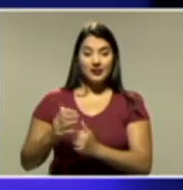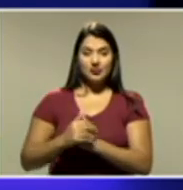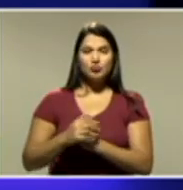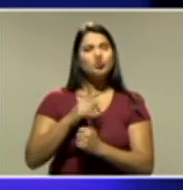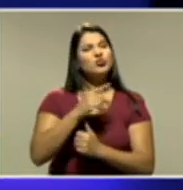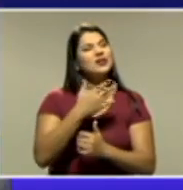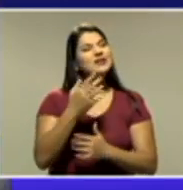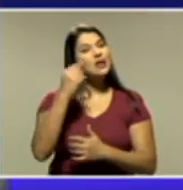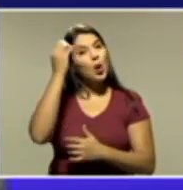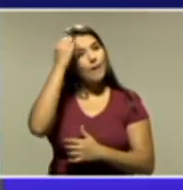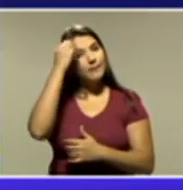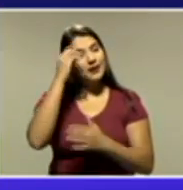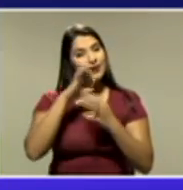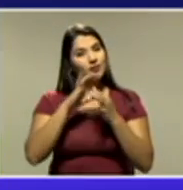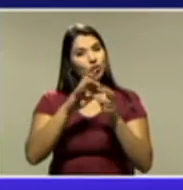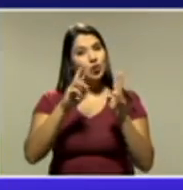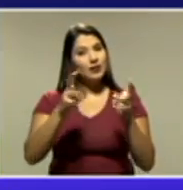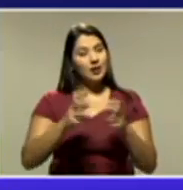sobre el tema?